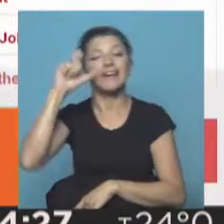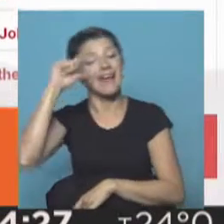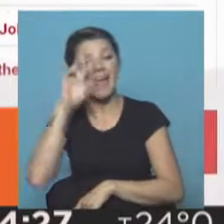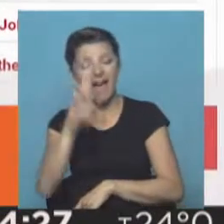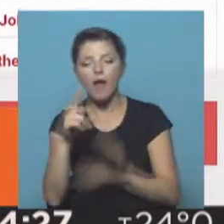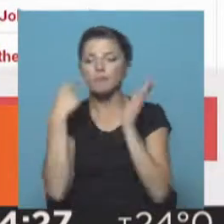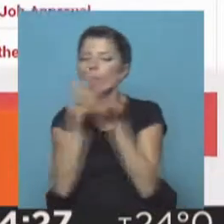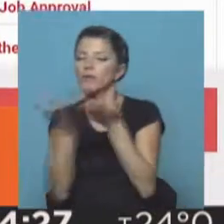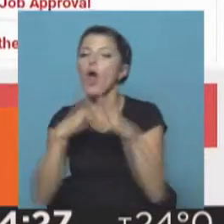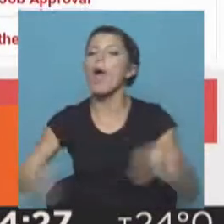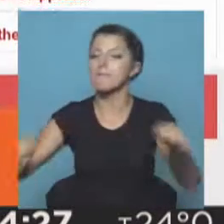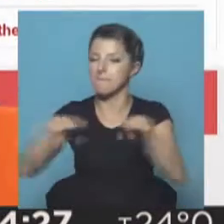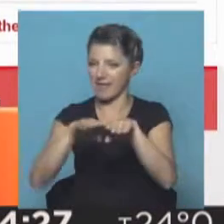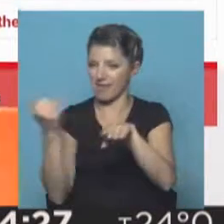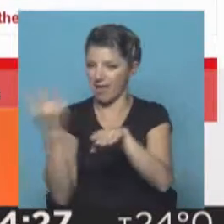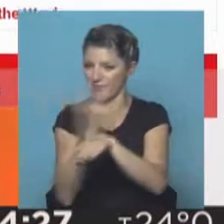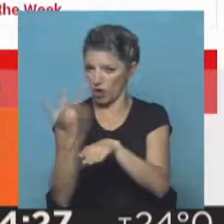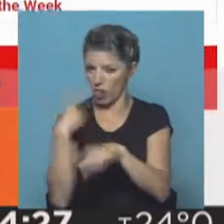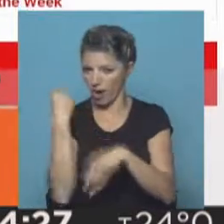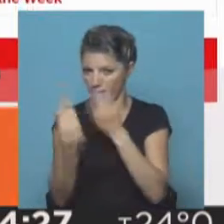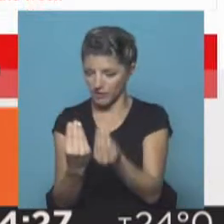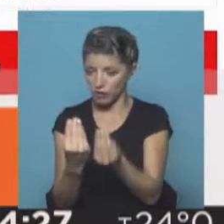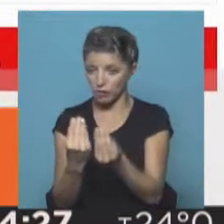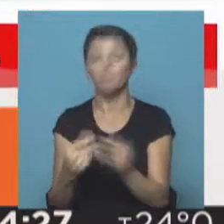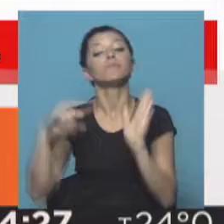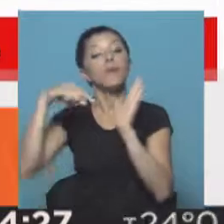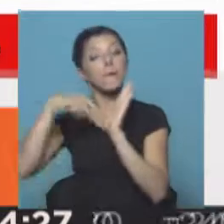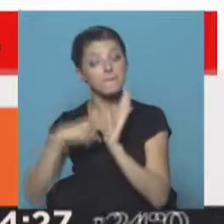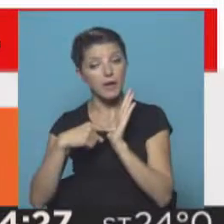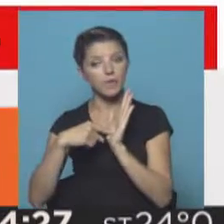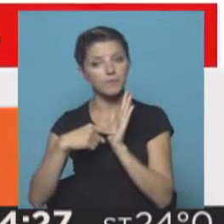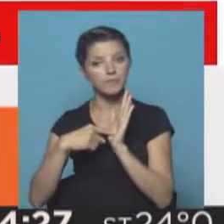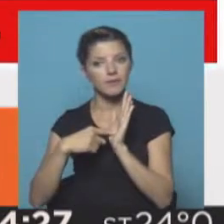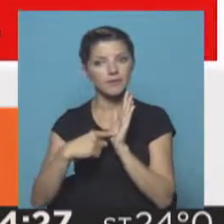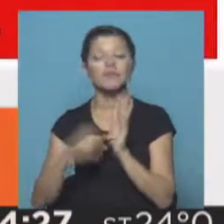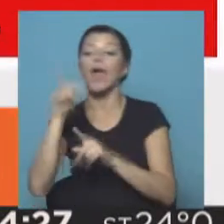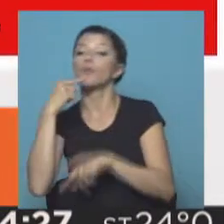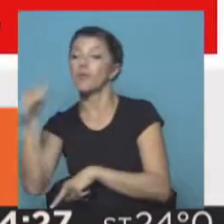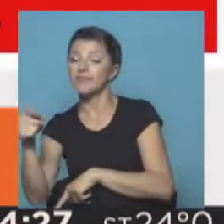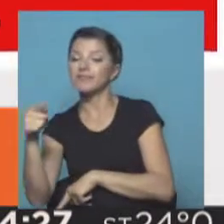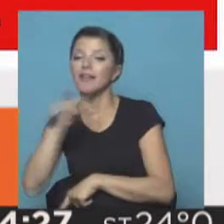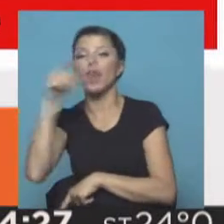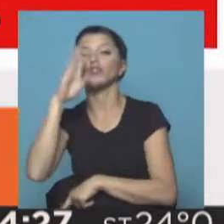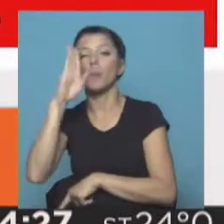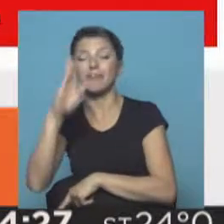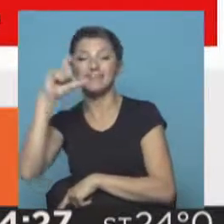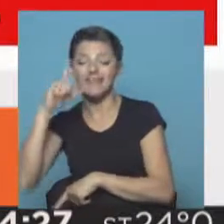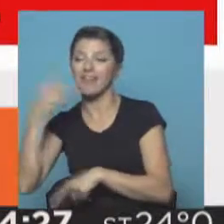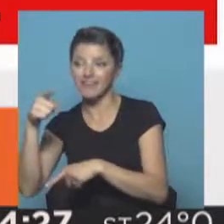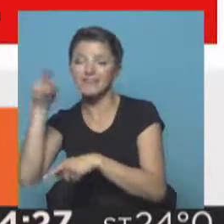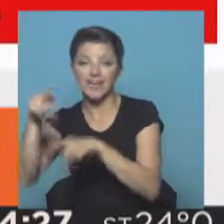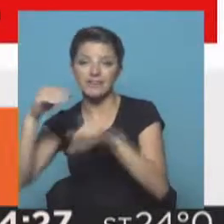de un empate técnico. Sin embargo, para la NBC, Clinton aventaja a Trump con un 48 contra